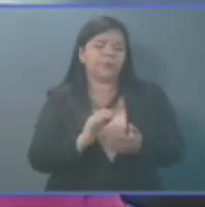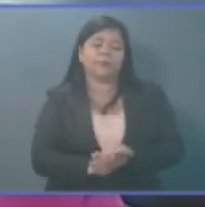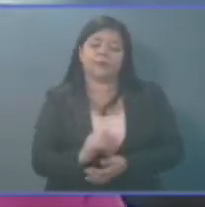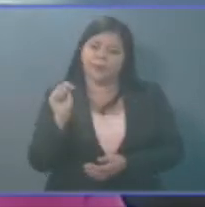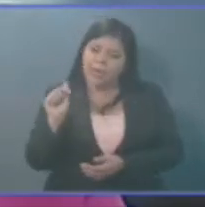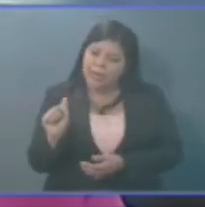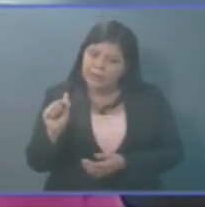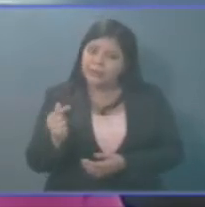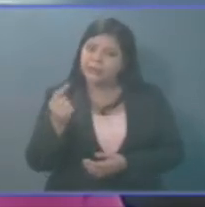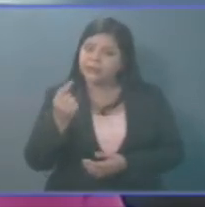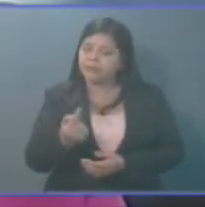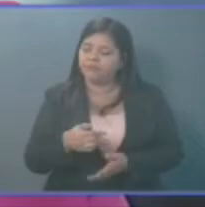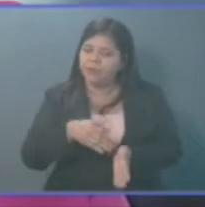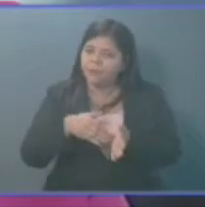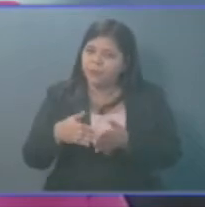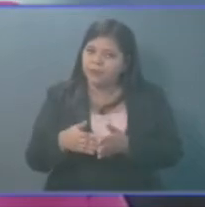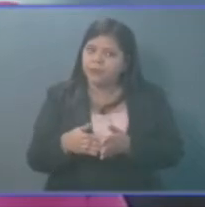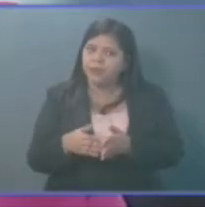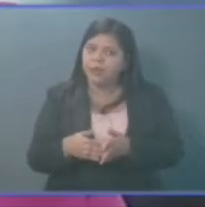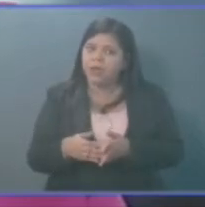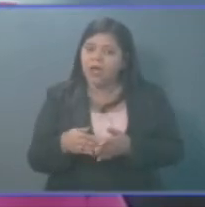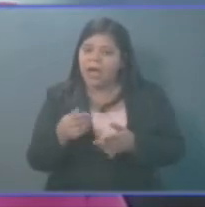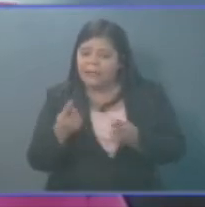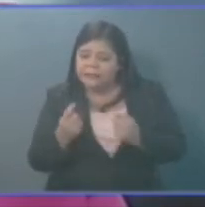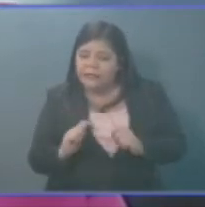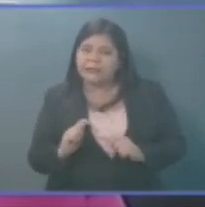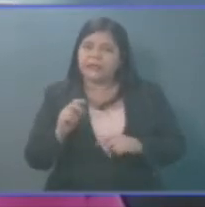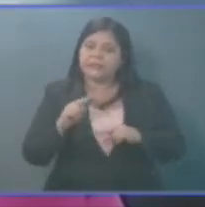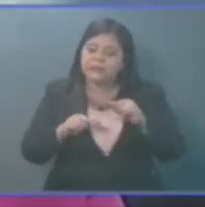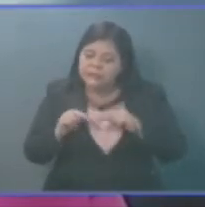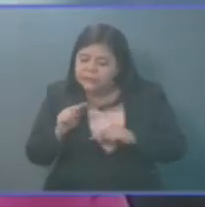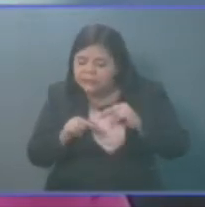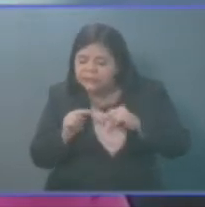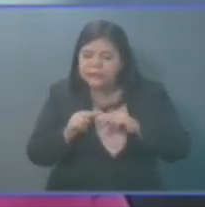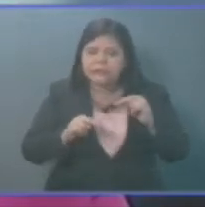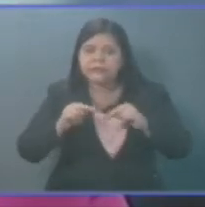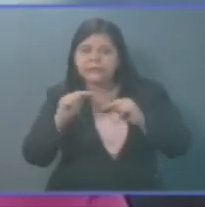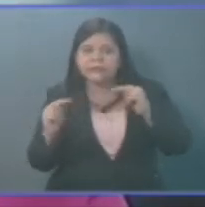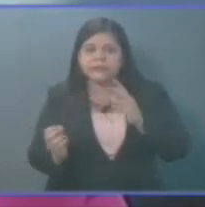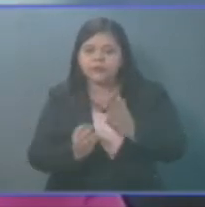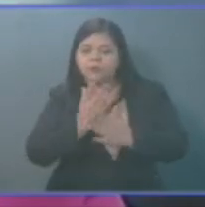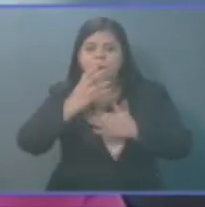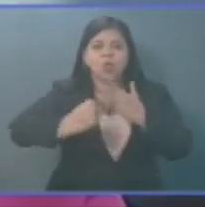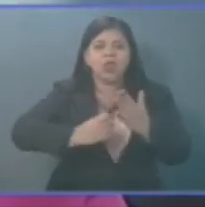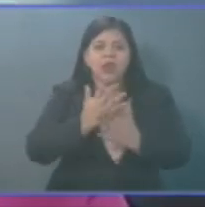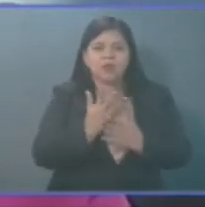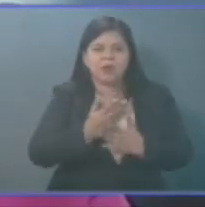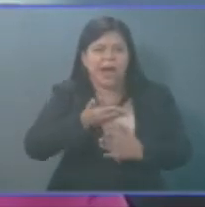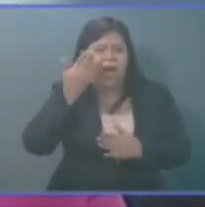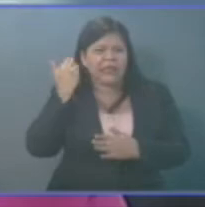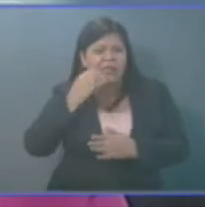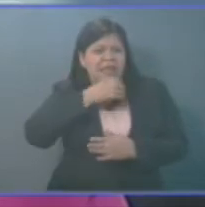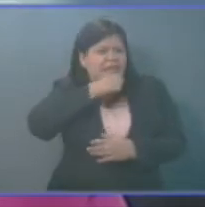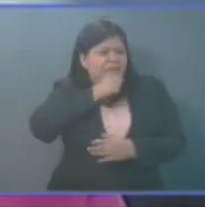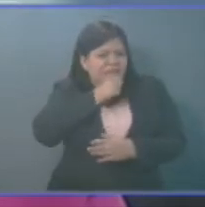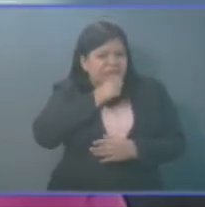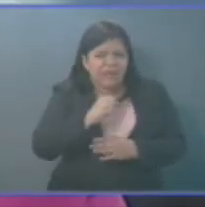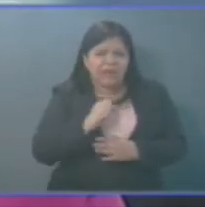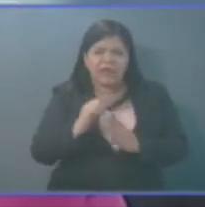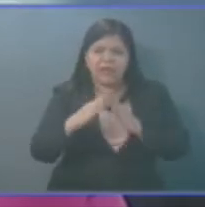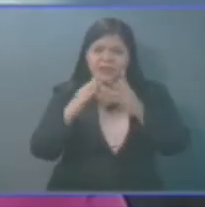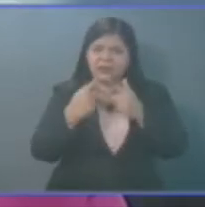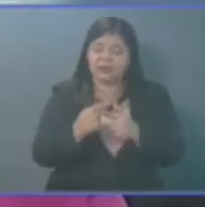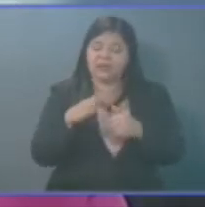de sustituir el viejo templo católico por un moderno y funcional. La primera piedra de